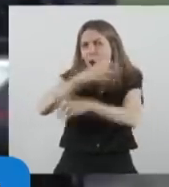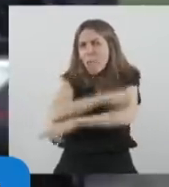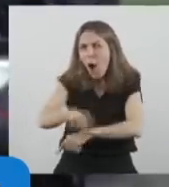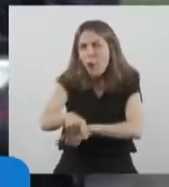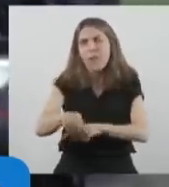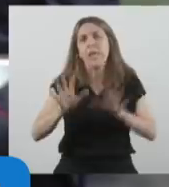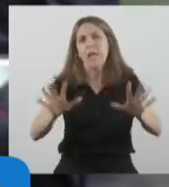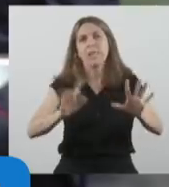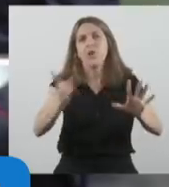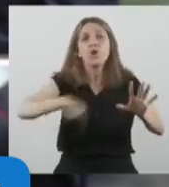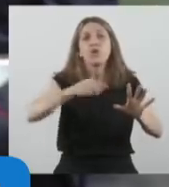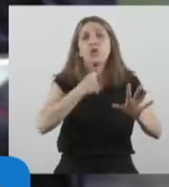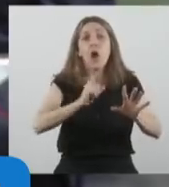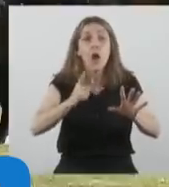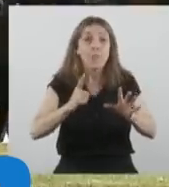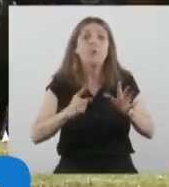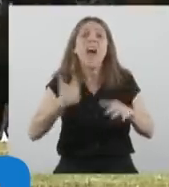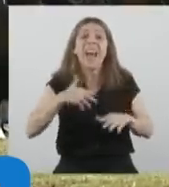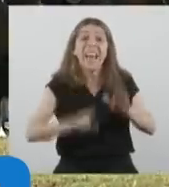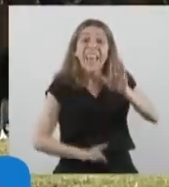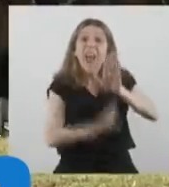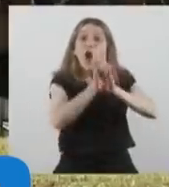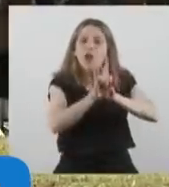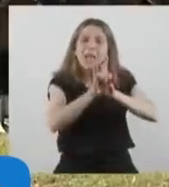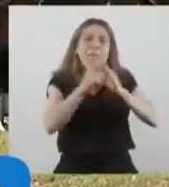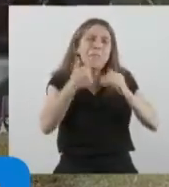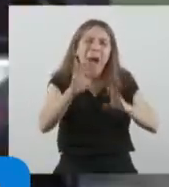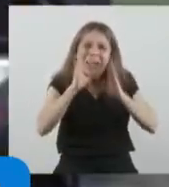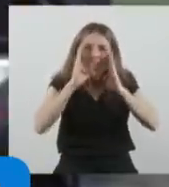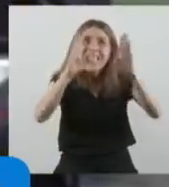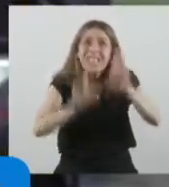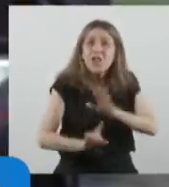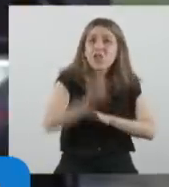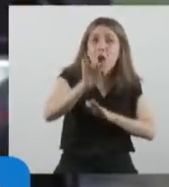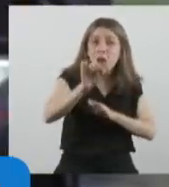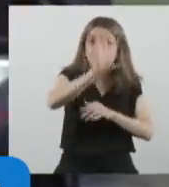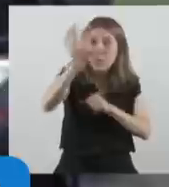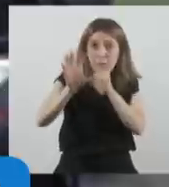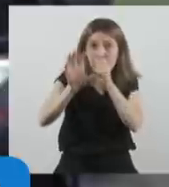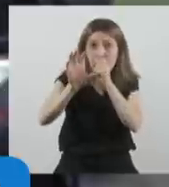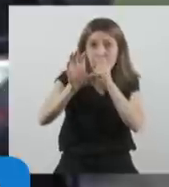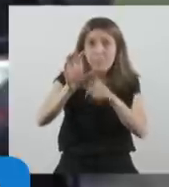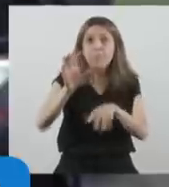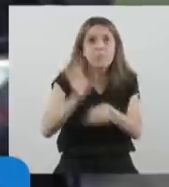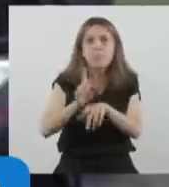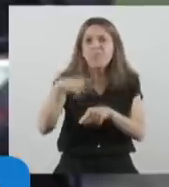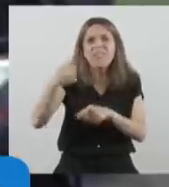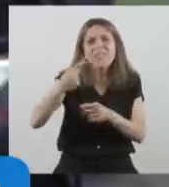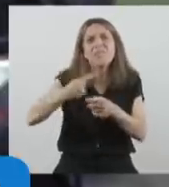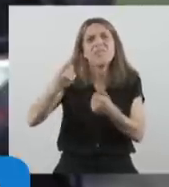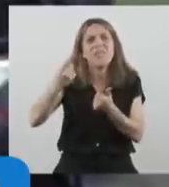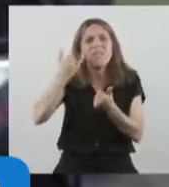argentina y el norte particularmente el norte ha sido una y otra vez olvidada